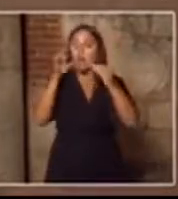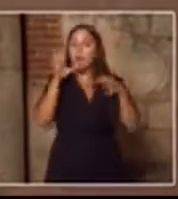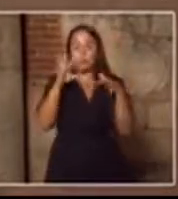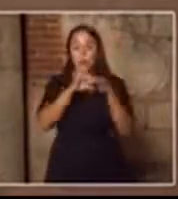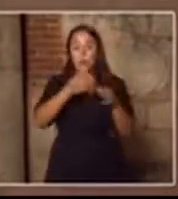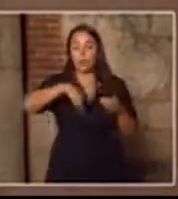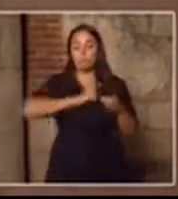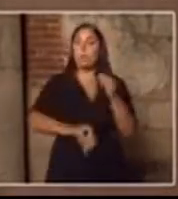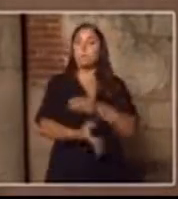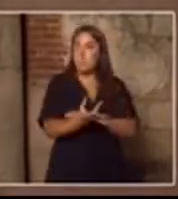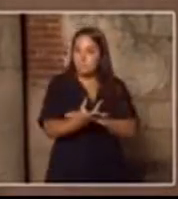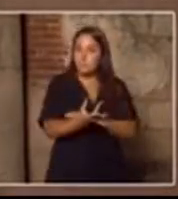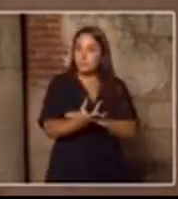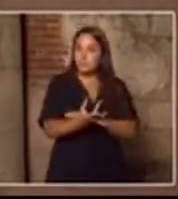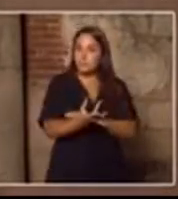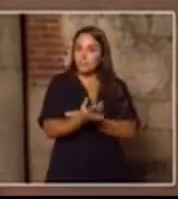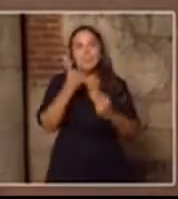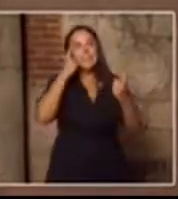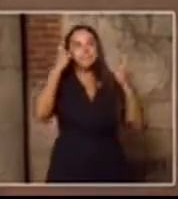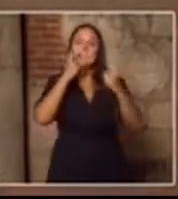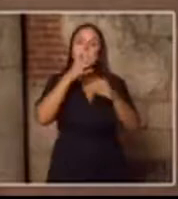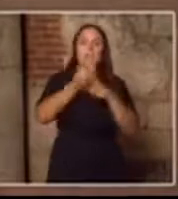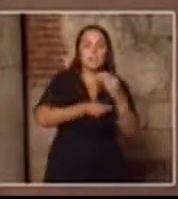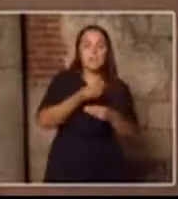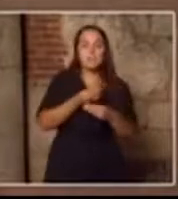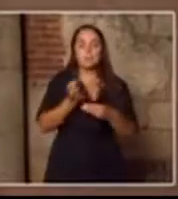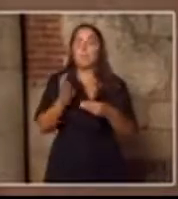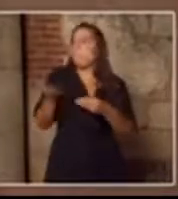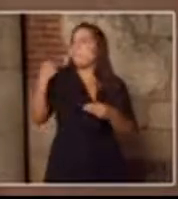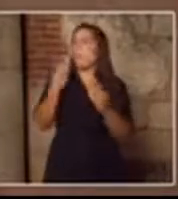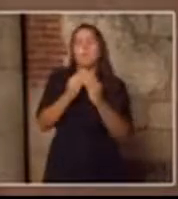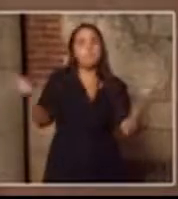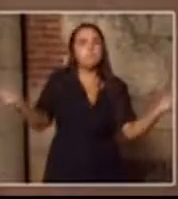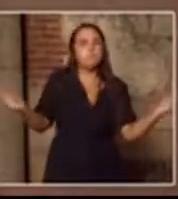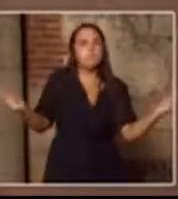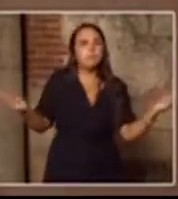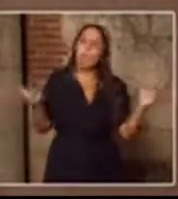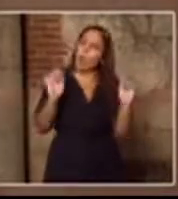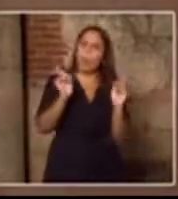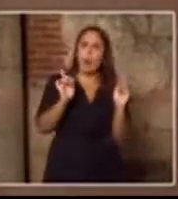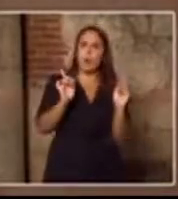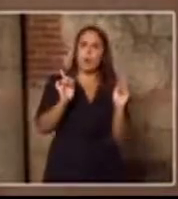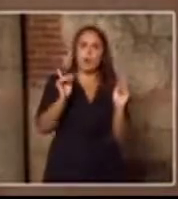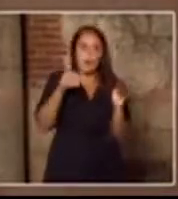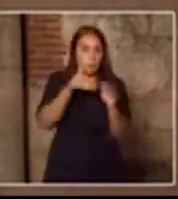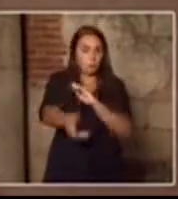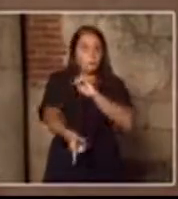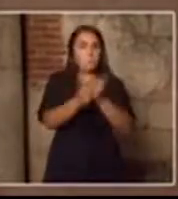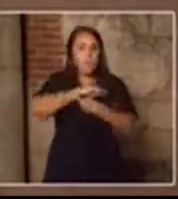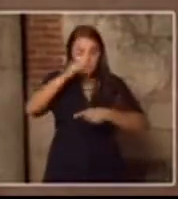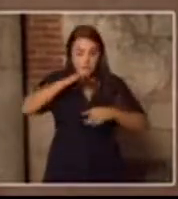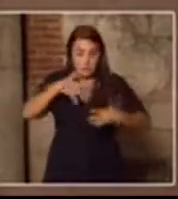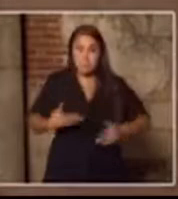unión que hemos formalizado no pretende ni borrar nuestro pasado ni cambiar radicalmente nuestro